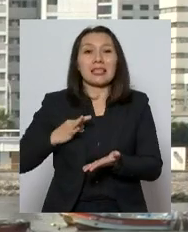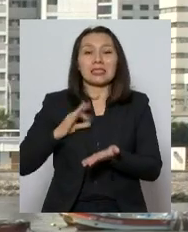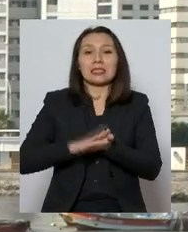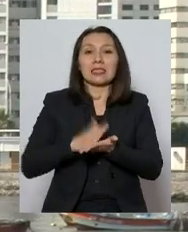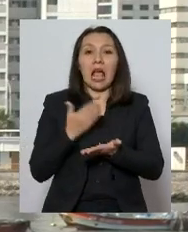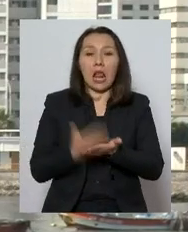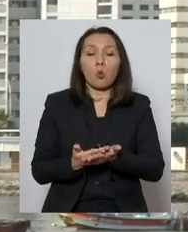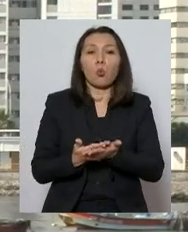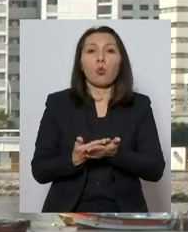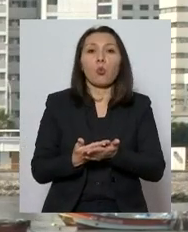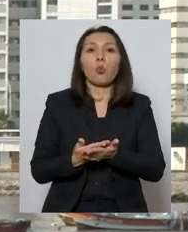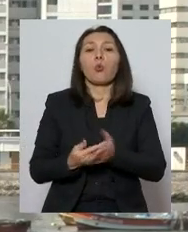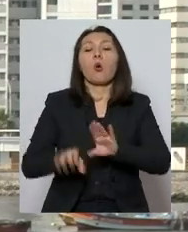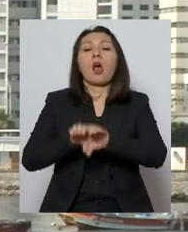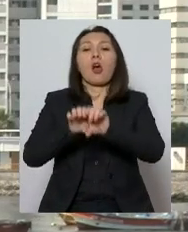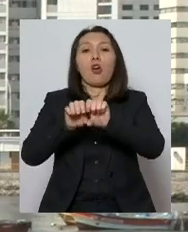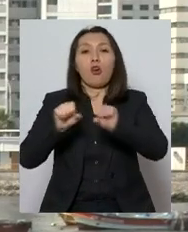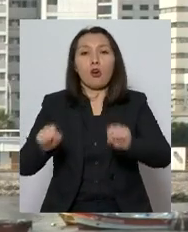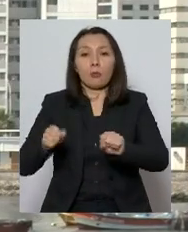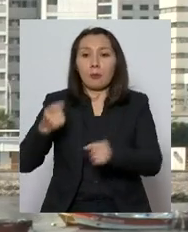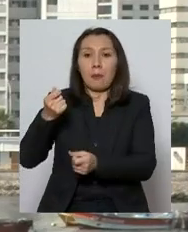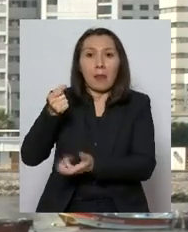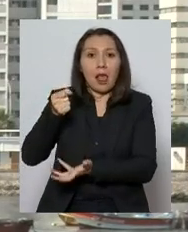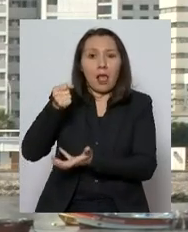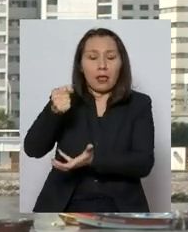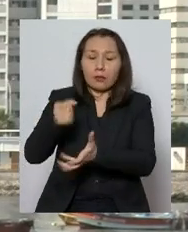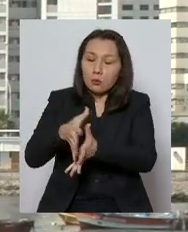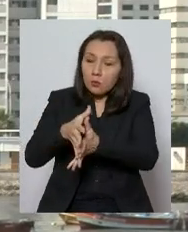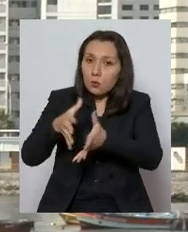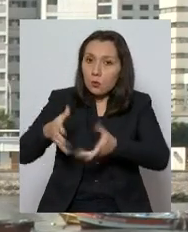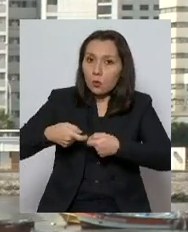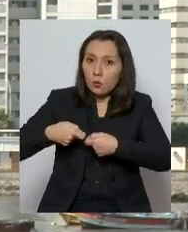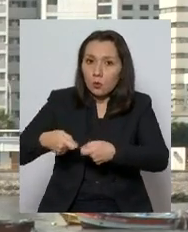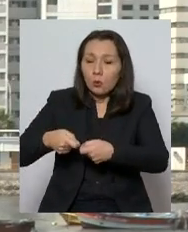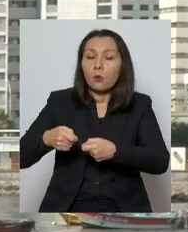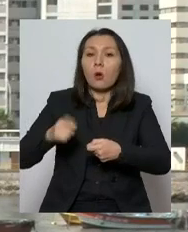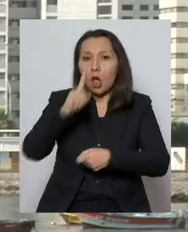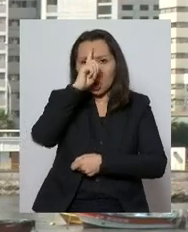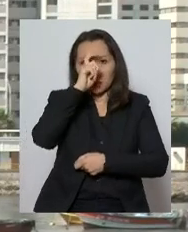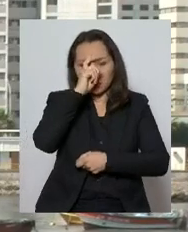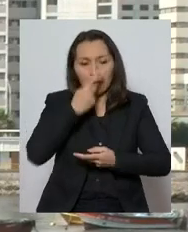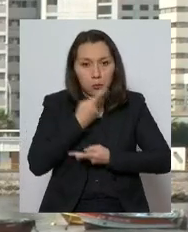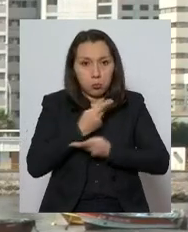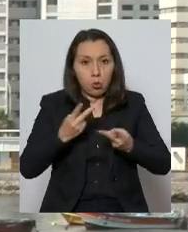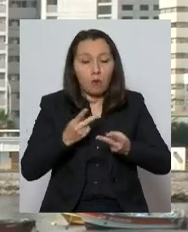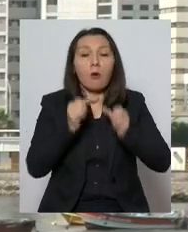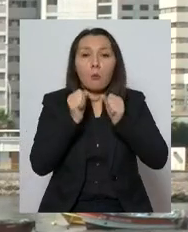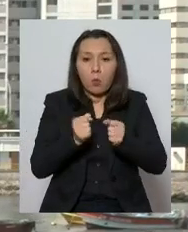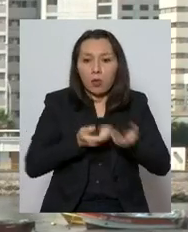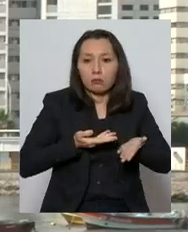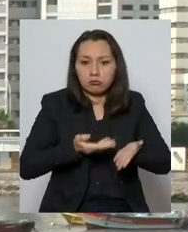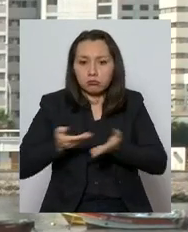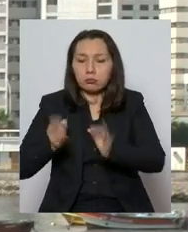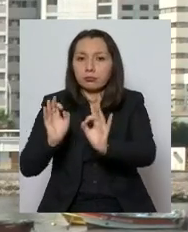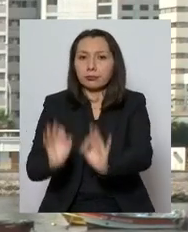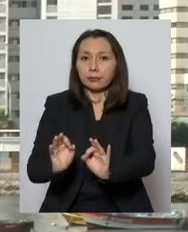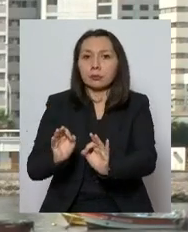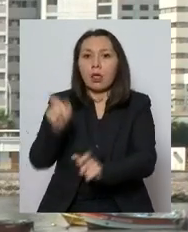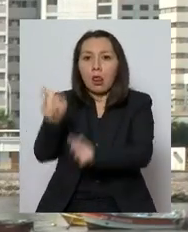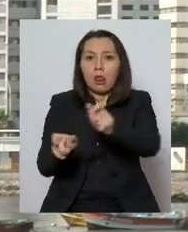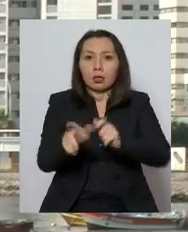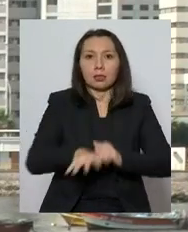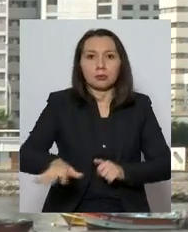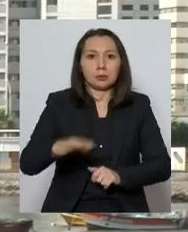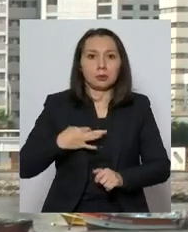Salud, con un compromiso financiero tremendo con la red pública para que responda como corresponde a la